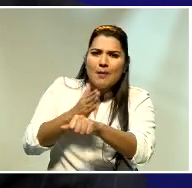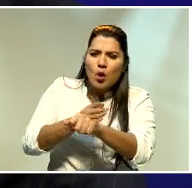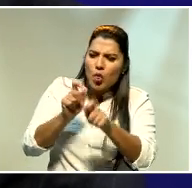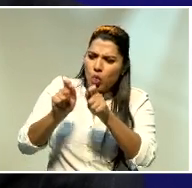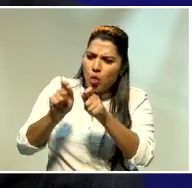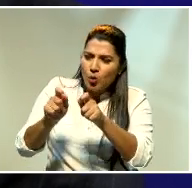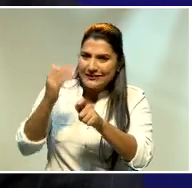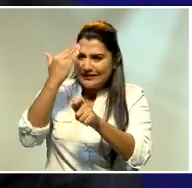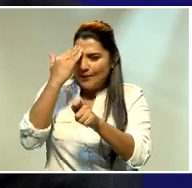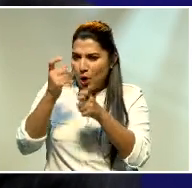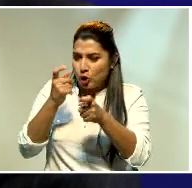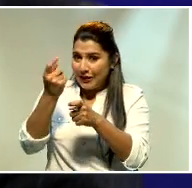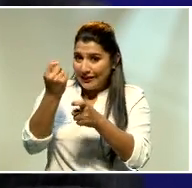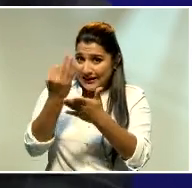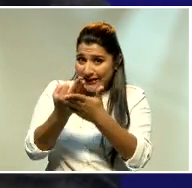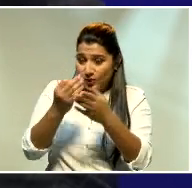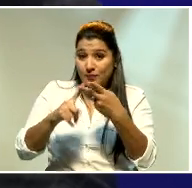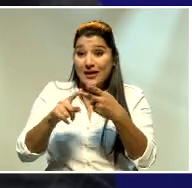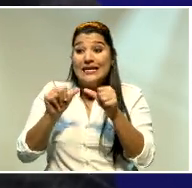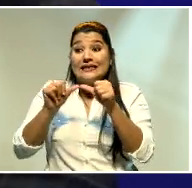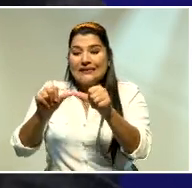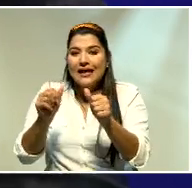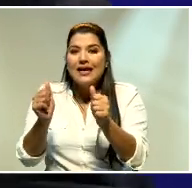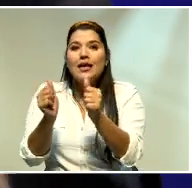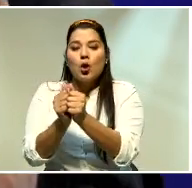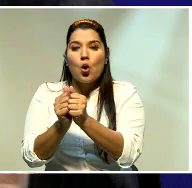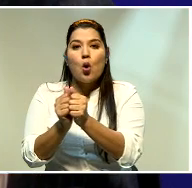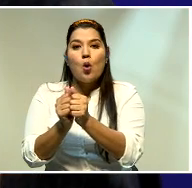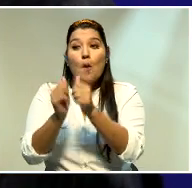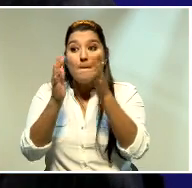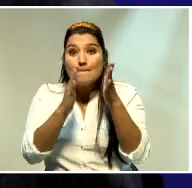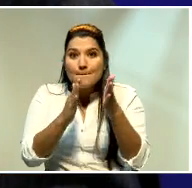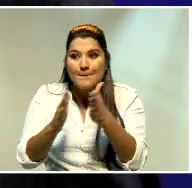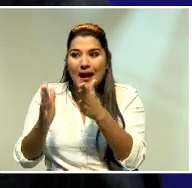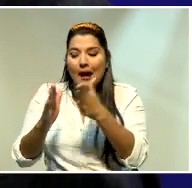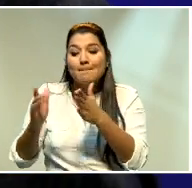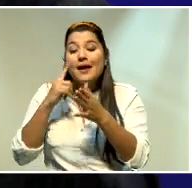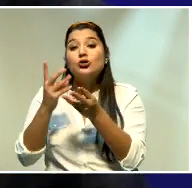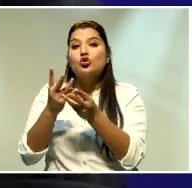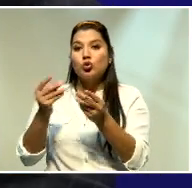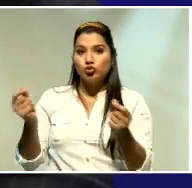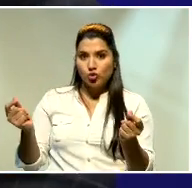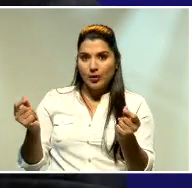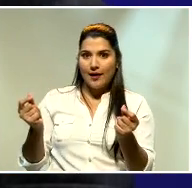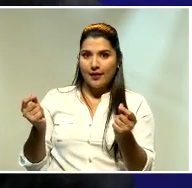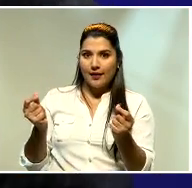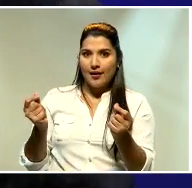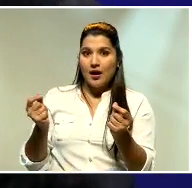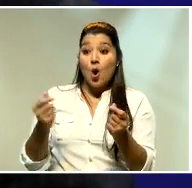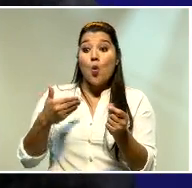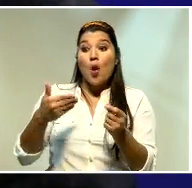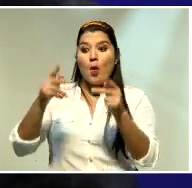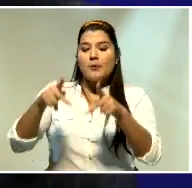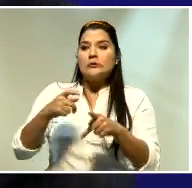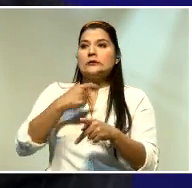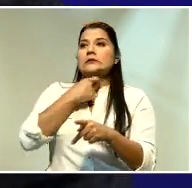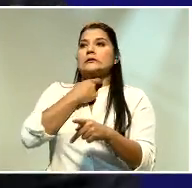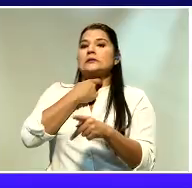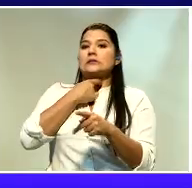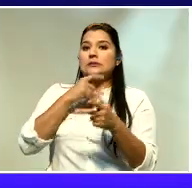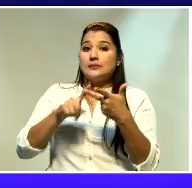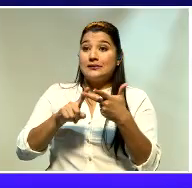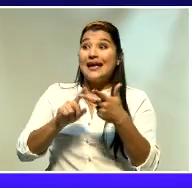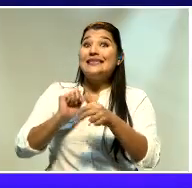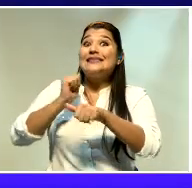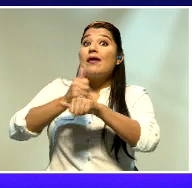de sobreendeudamiento, pero cuando tengamos el SIC vamos a tener más visión para hacer mejores planes y fijar la tasa de usura,